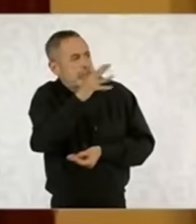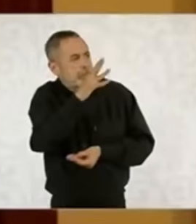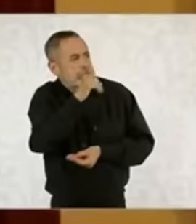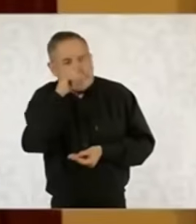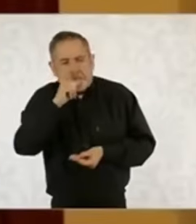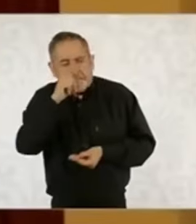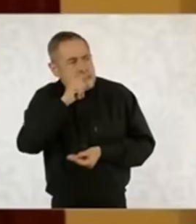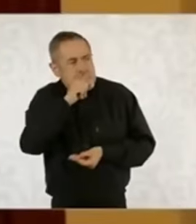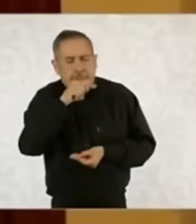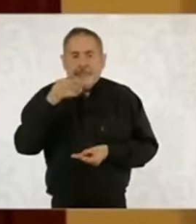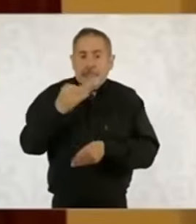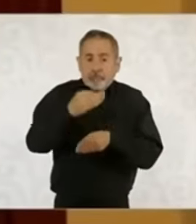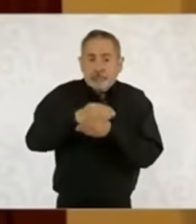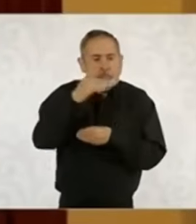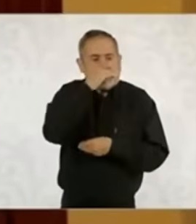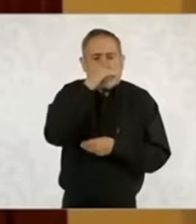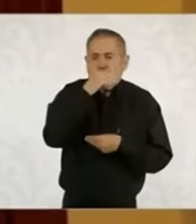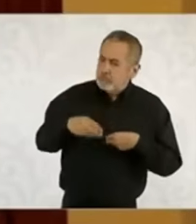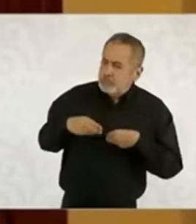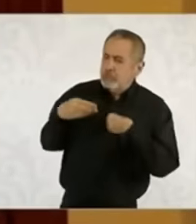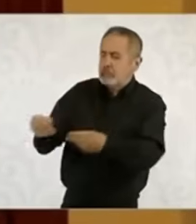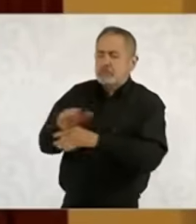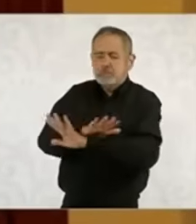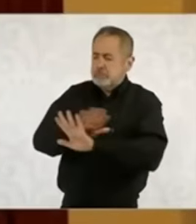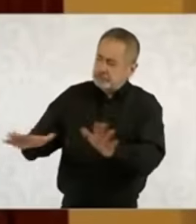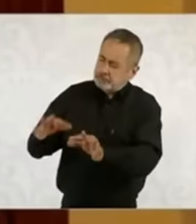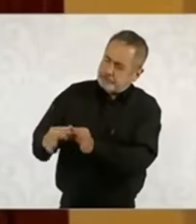de hipotecas. La que sigue, por favor.